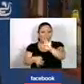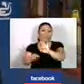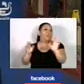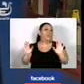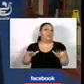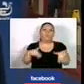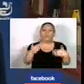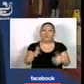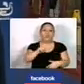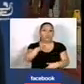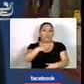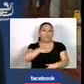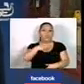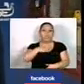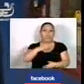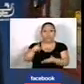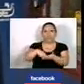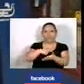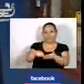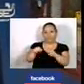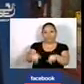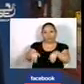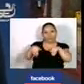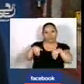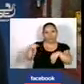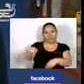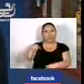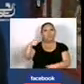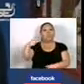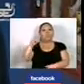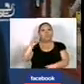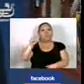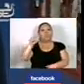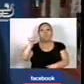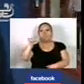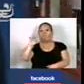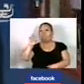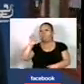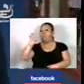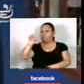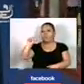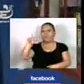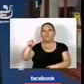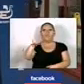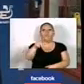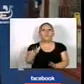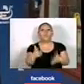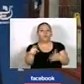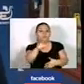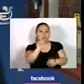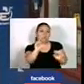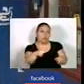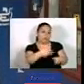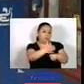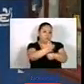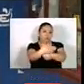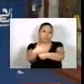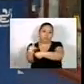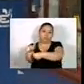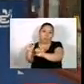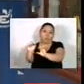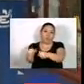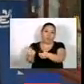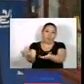cuenta con votos impugnados como en el caso de San José Guayabal por lo que los partidos políticos pueden presentar ante el tribunal